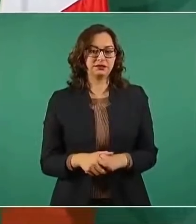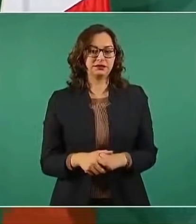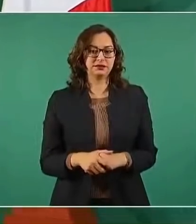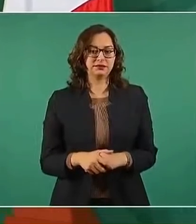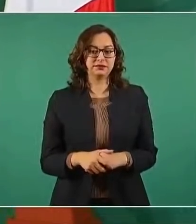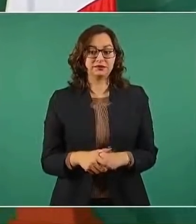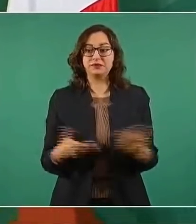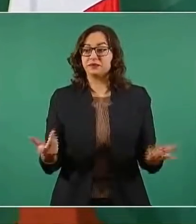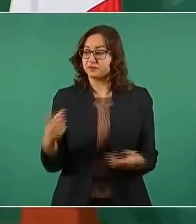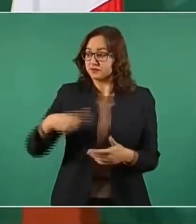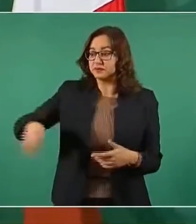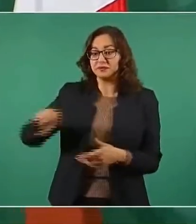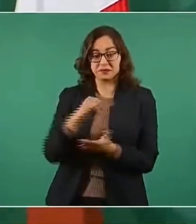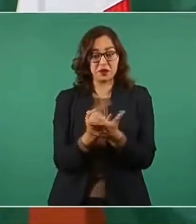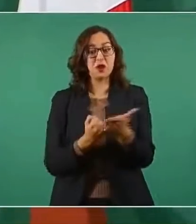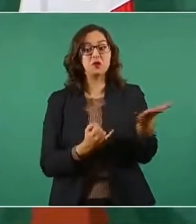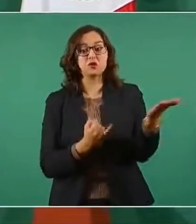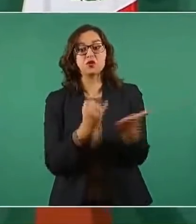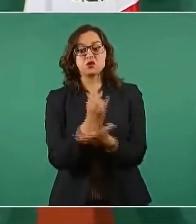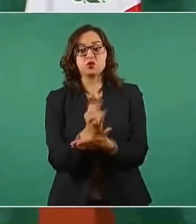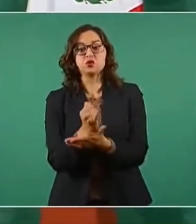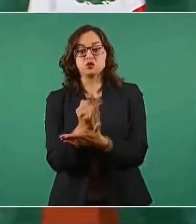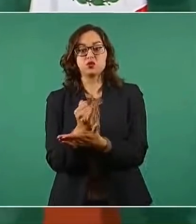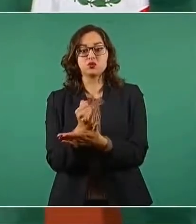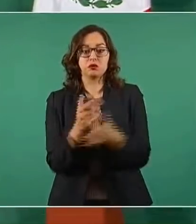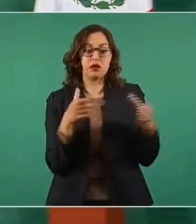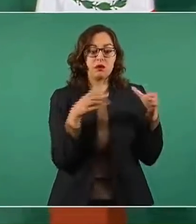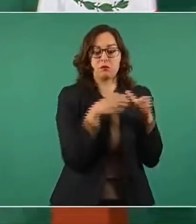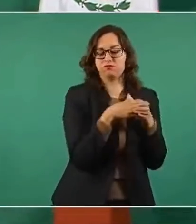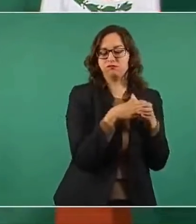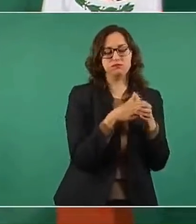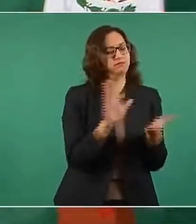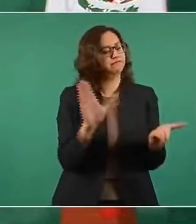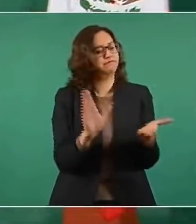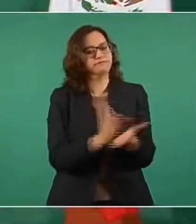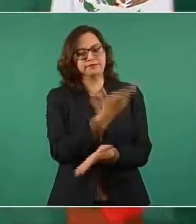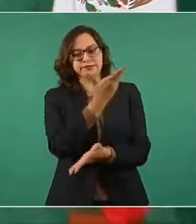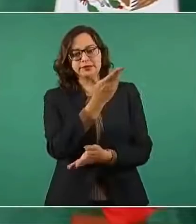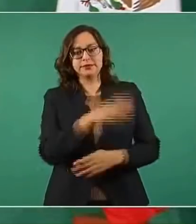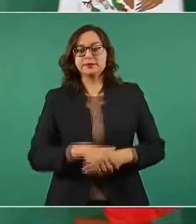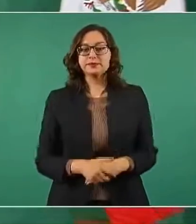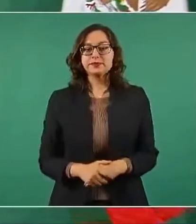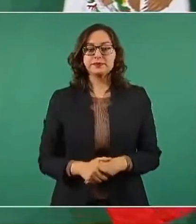el que decida, no las cúpulas, como era antes.